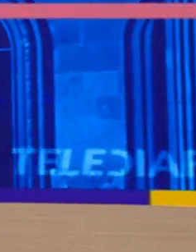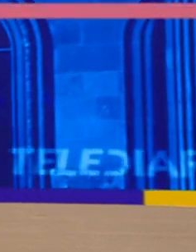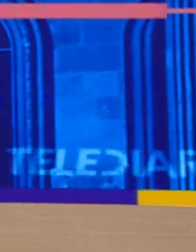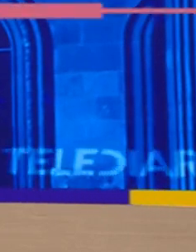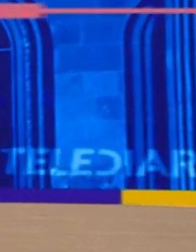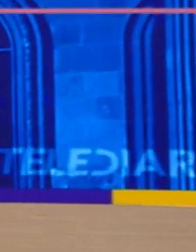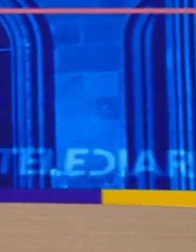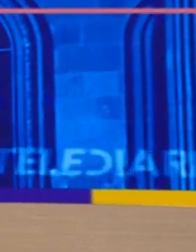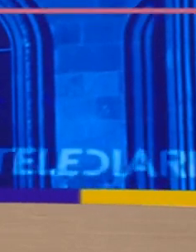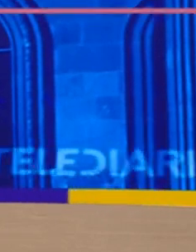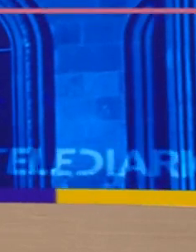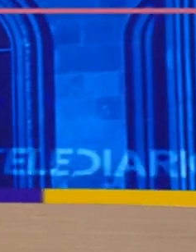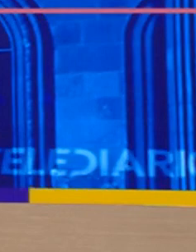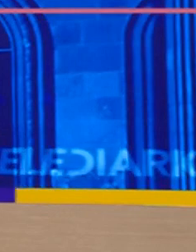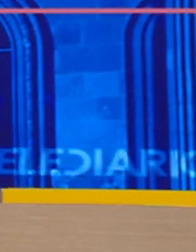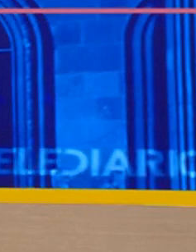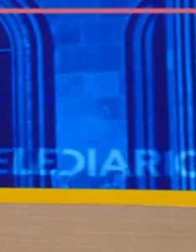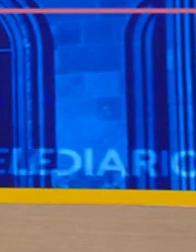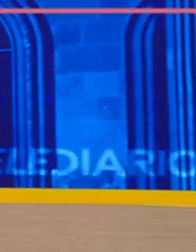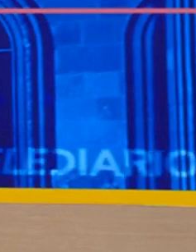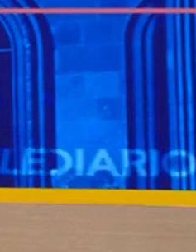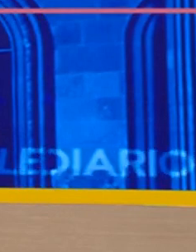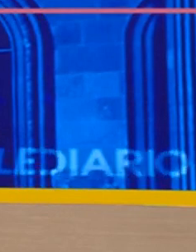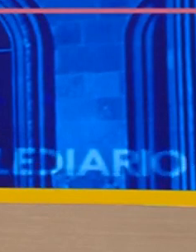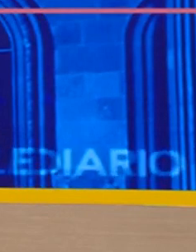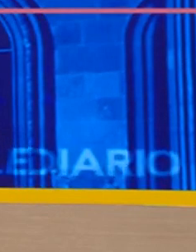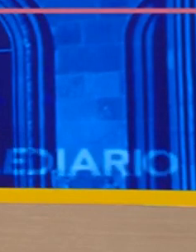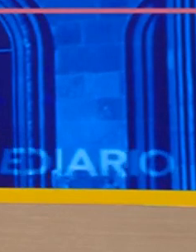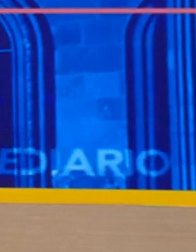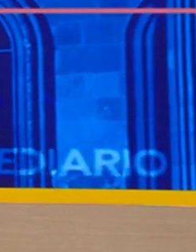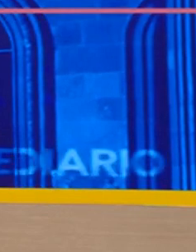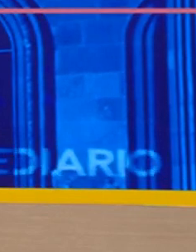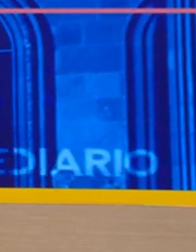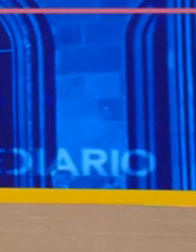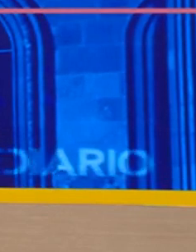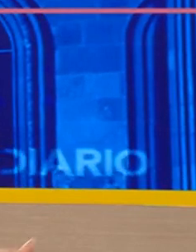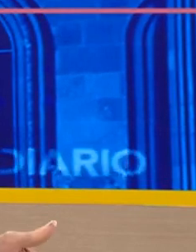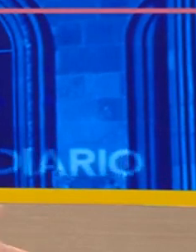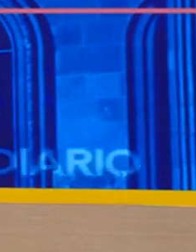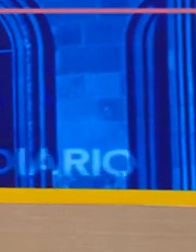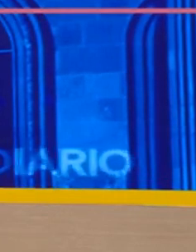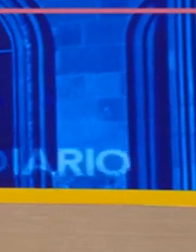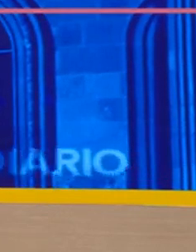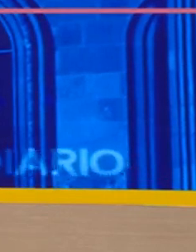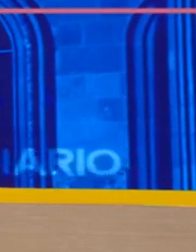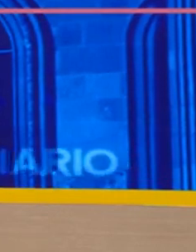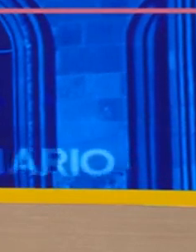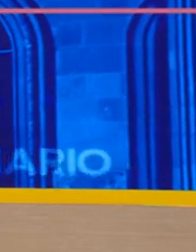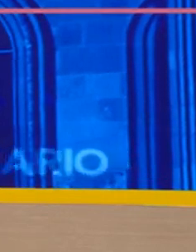fiscalía general y que se esclarezcan los hechos de la muerte de esta jovencita y por otra parte